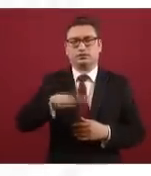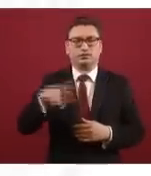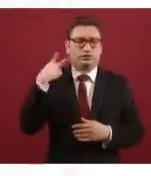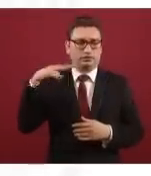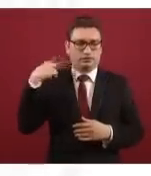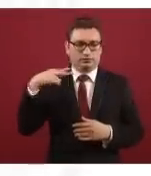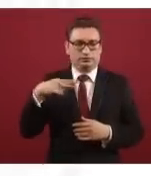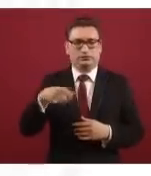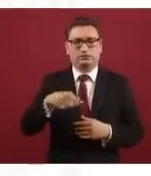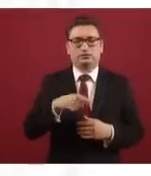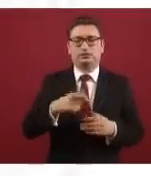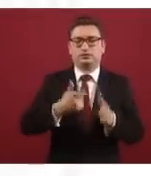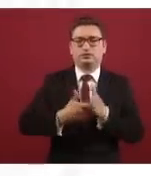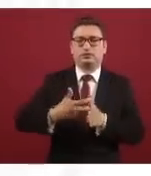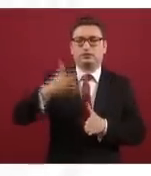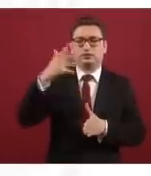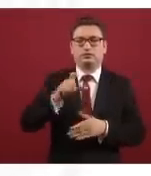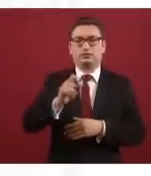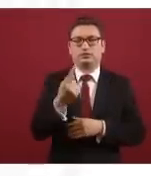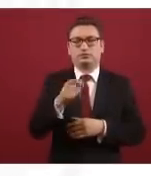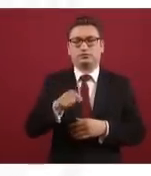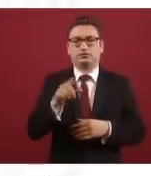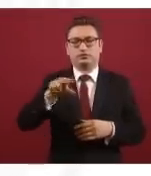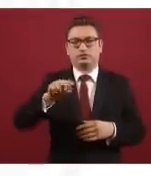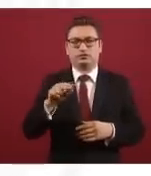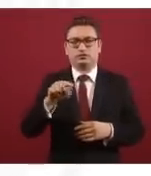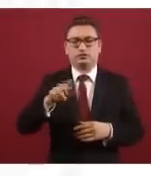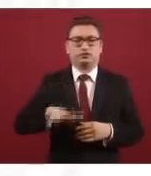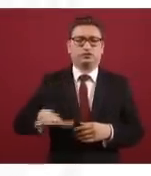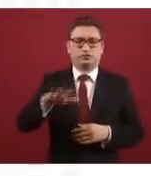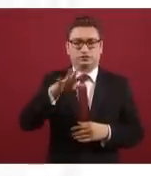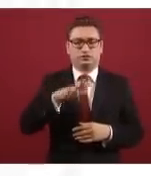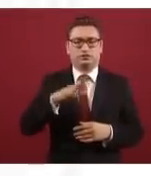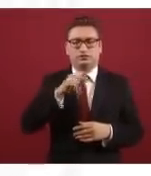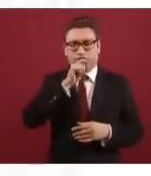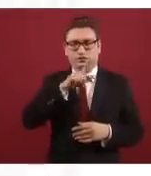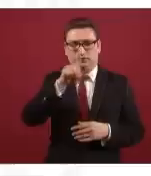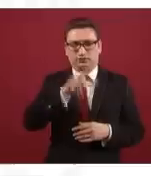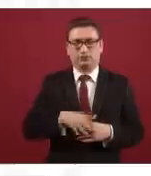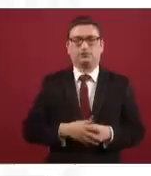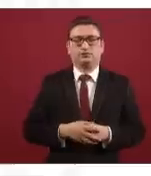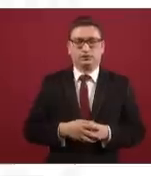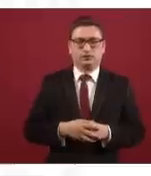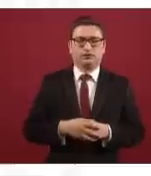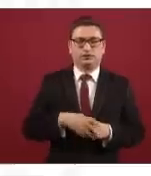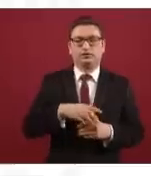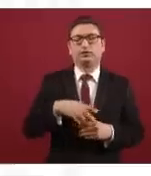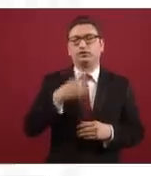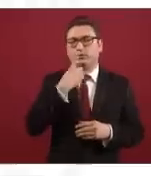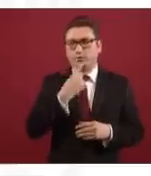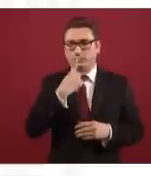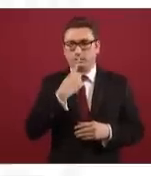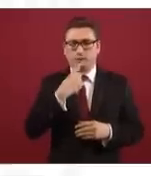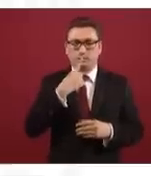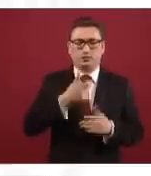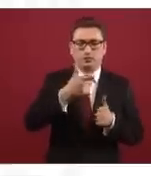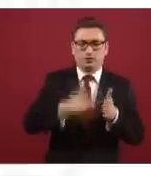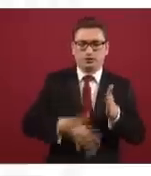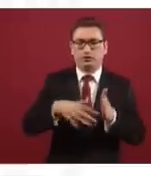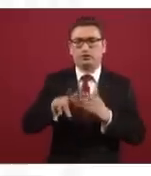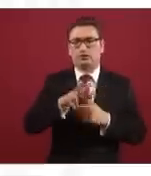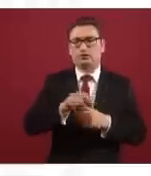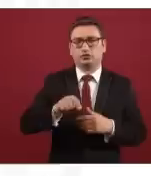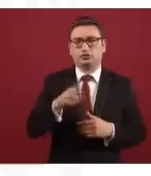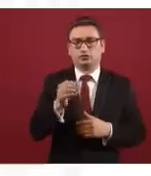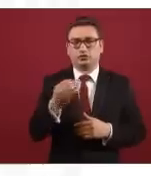Veracruz, mientras que la más cara está a 21.80 en Talpa de Allende, Jalisco. La gasolina premium más económica a 18.96